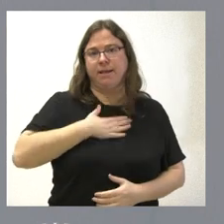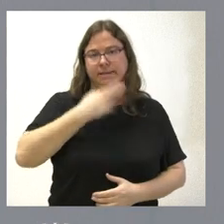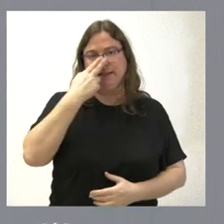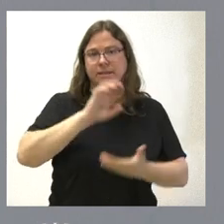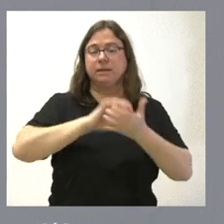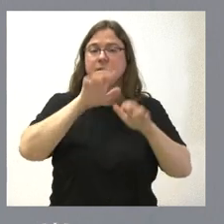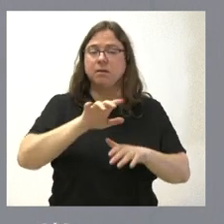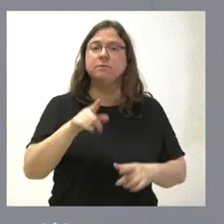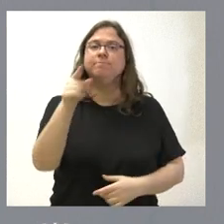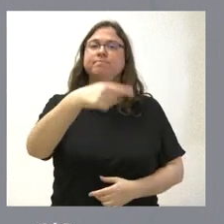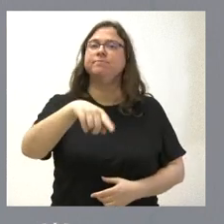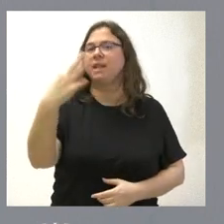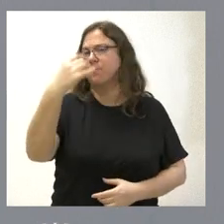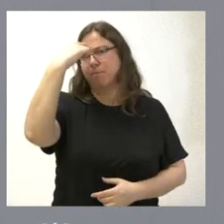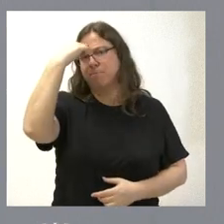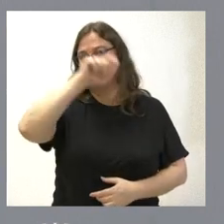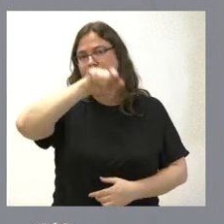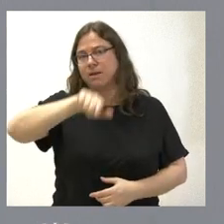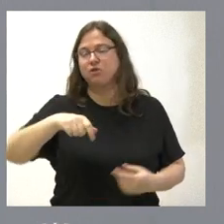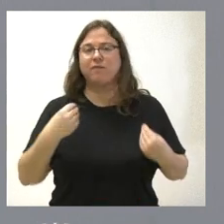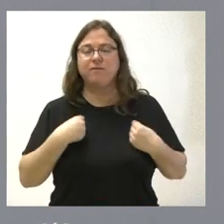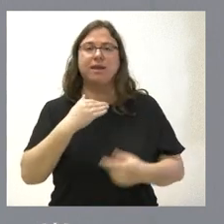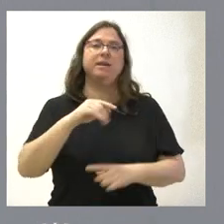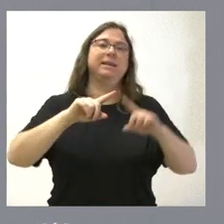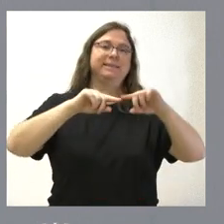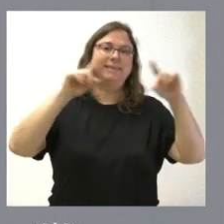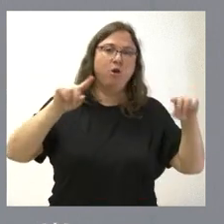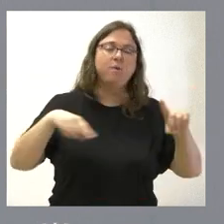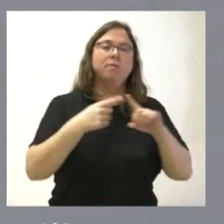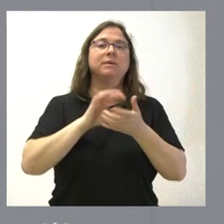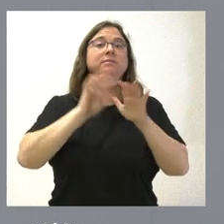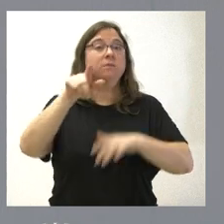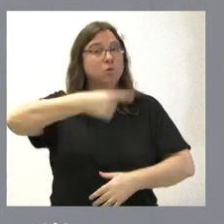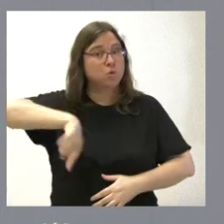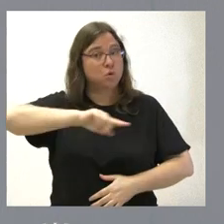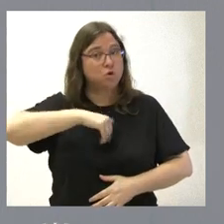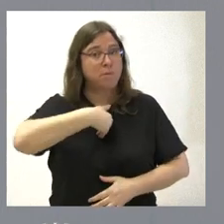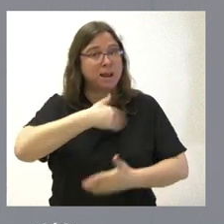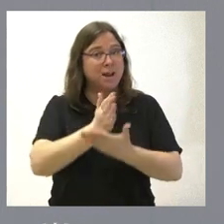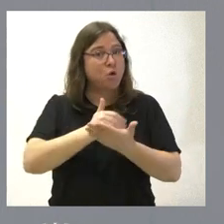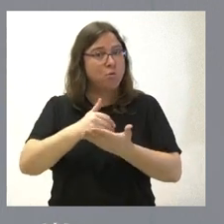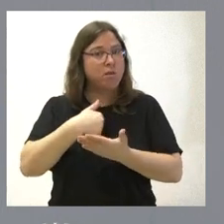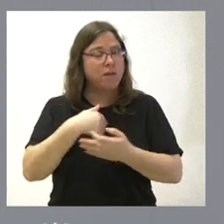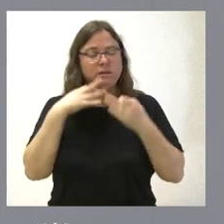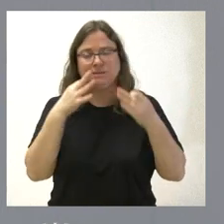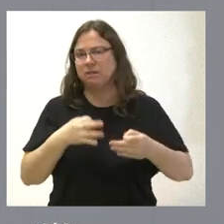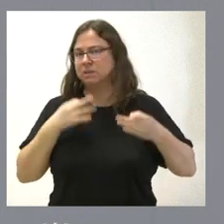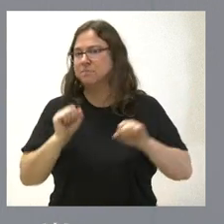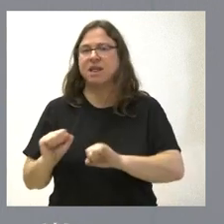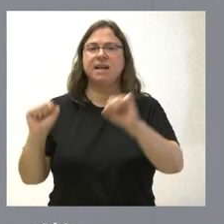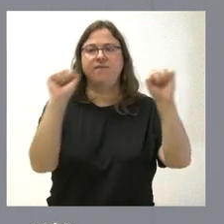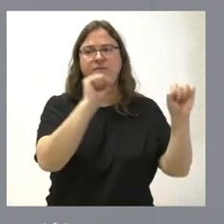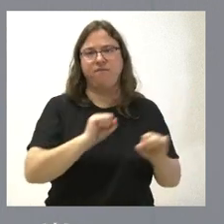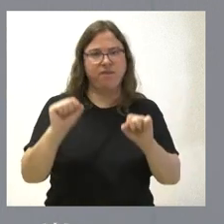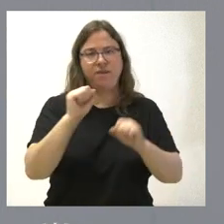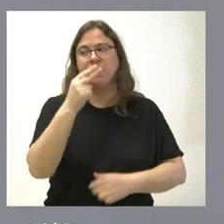y tienen que saber la población de Segovia y el conjunto de Castilla y león que nosotros como comunidad Autónoma estaremos siempre defendiendo los intereses